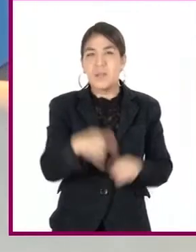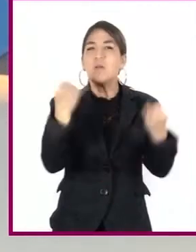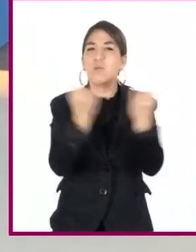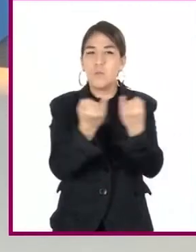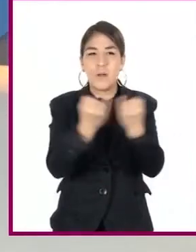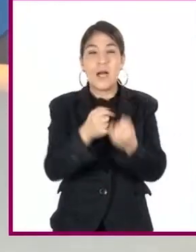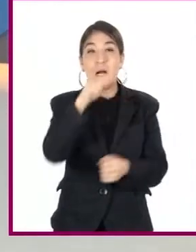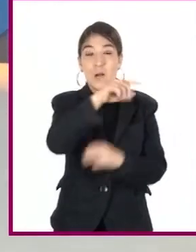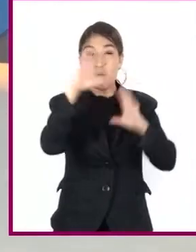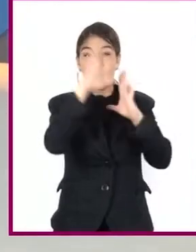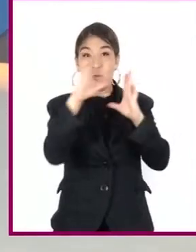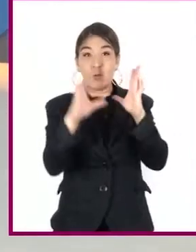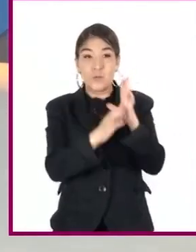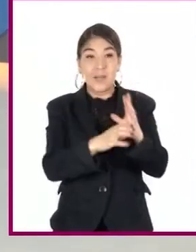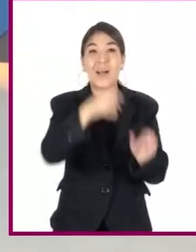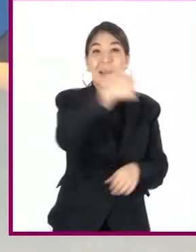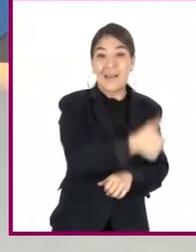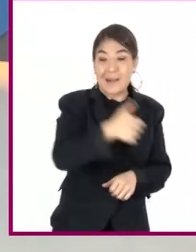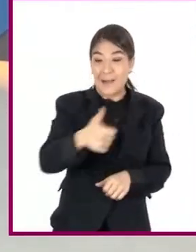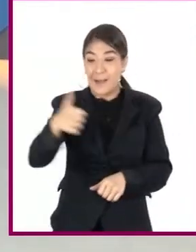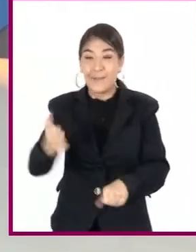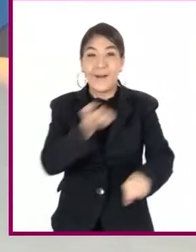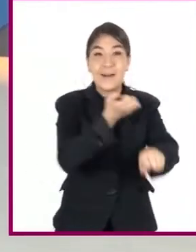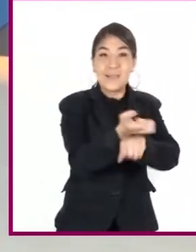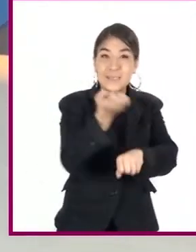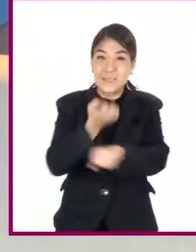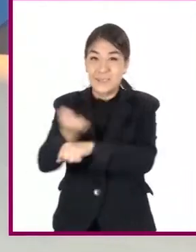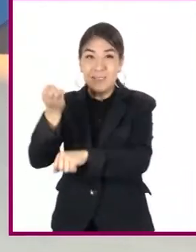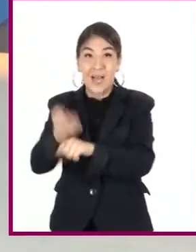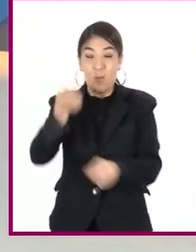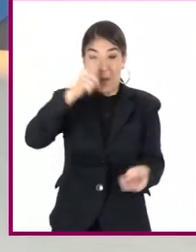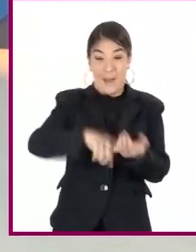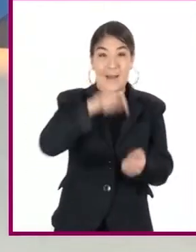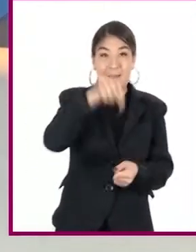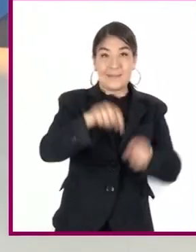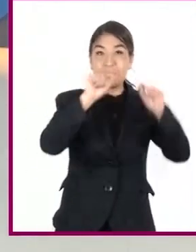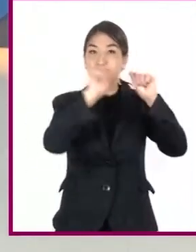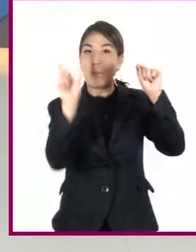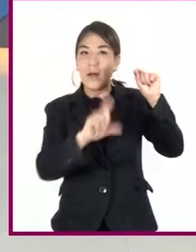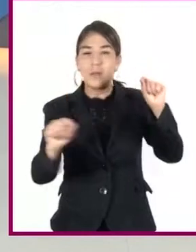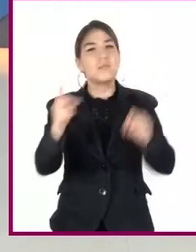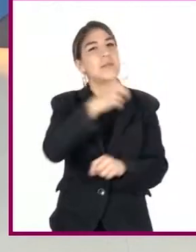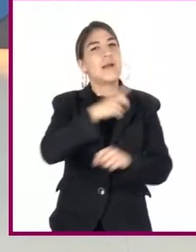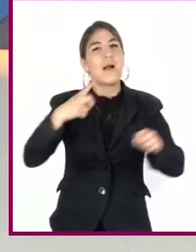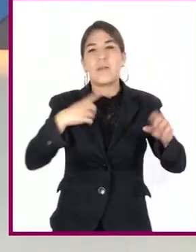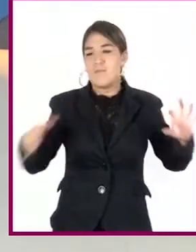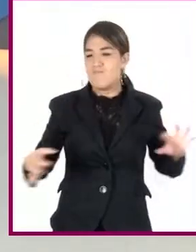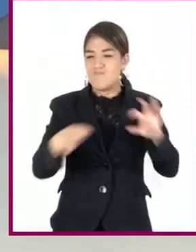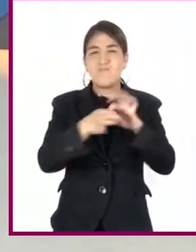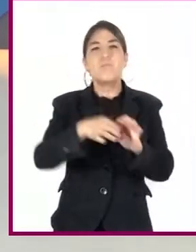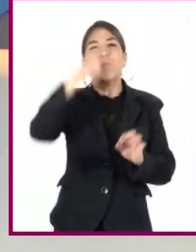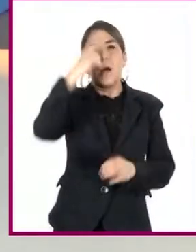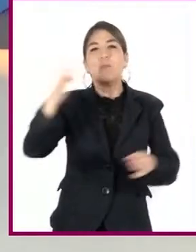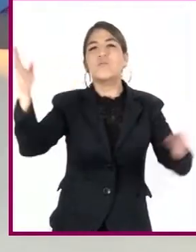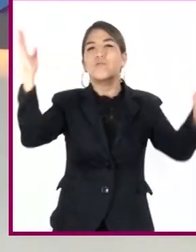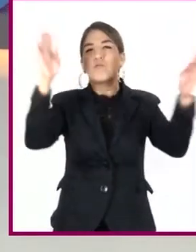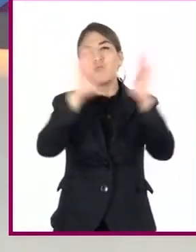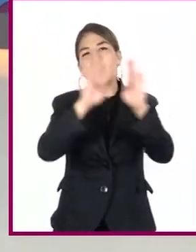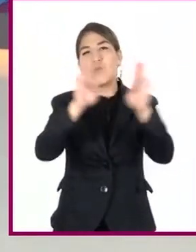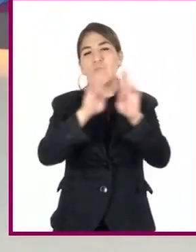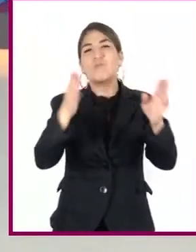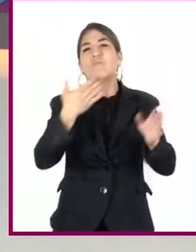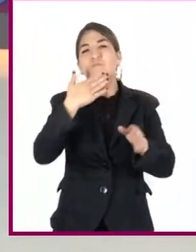las constituciones de cada entidad de nuestro país deben armonizar con los planteamientos de la Carta